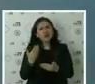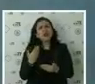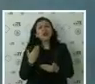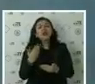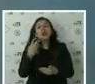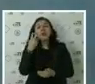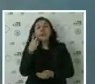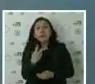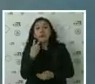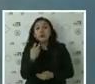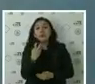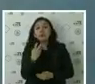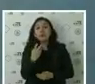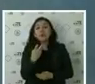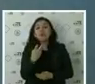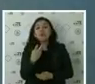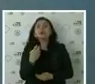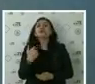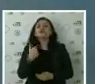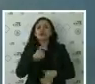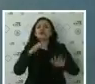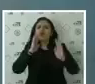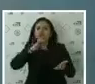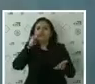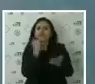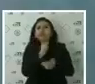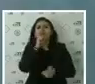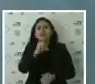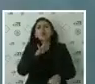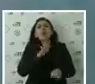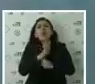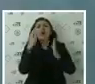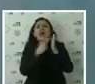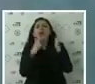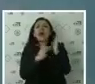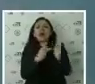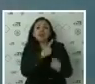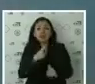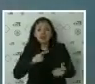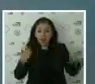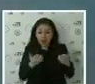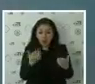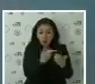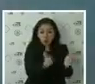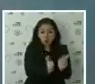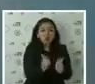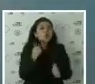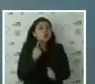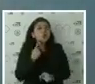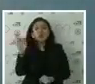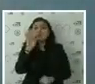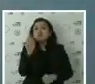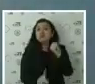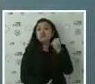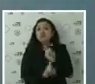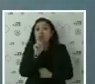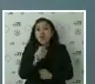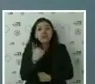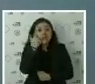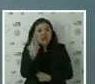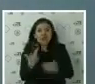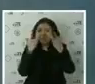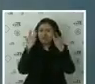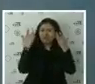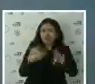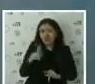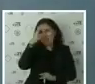par de semanas, habíamos aprobado cuáles son las reglas que deberían seguir los partidos políticos en caso de que quieran